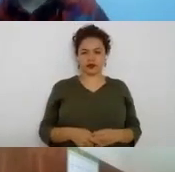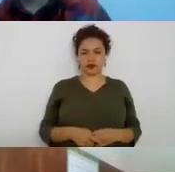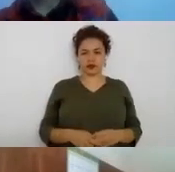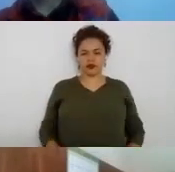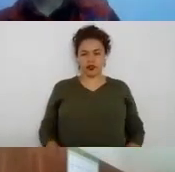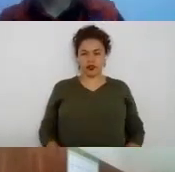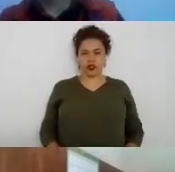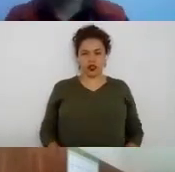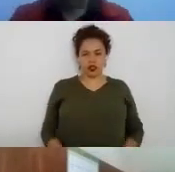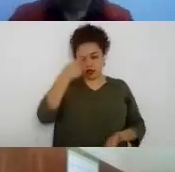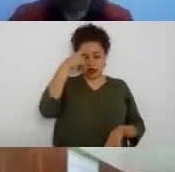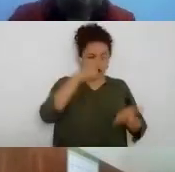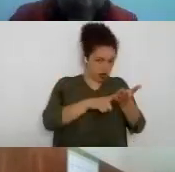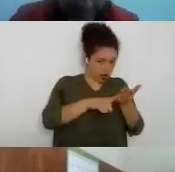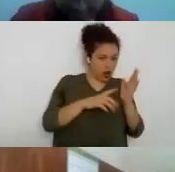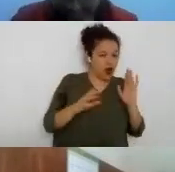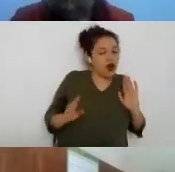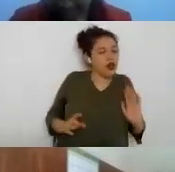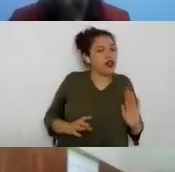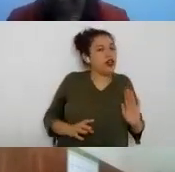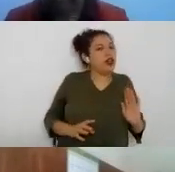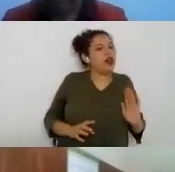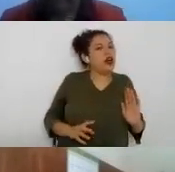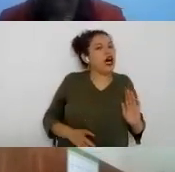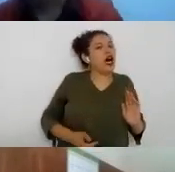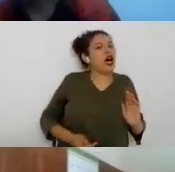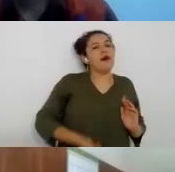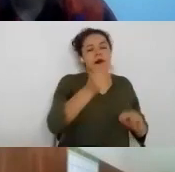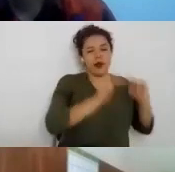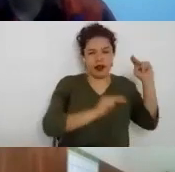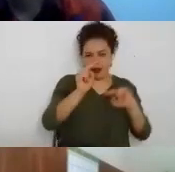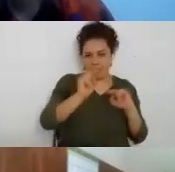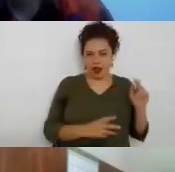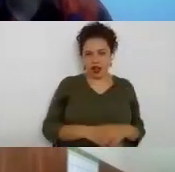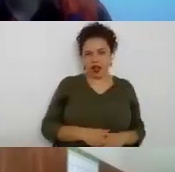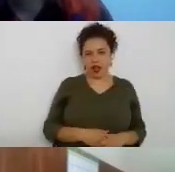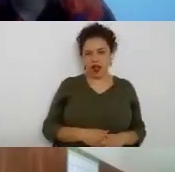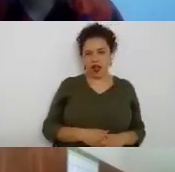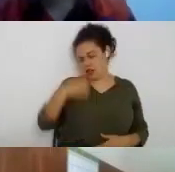Yo creo que la de primer grado, porque es donde tenemos